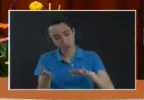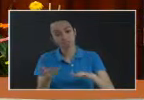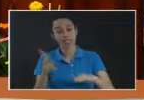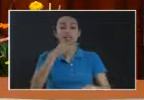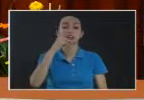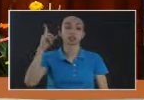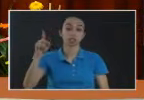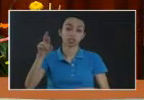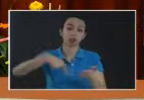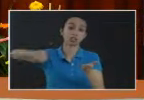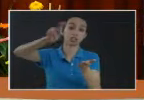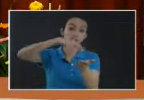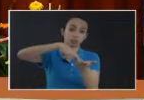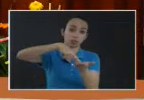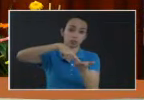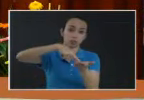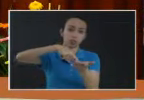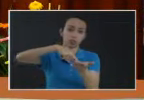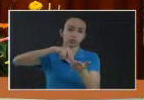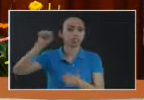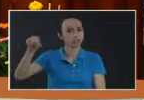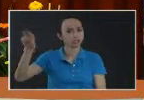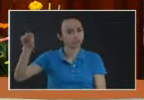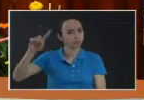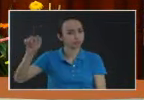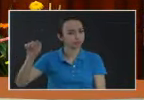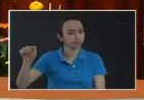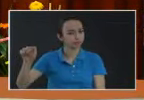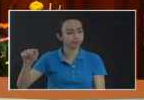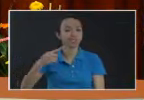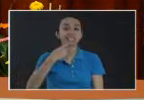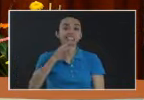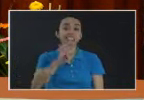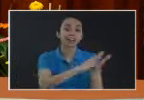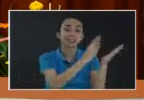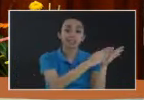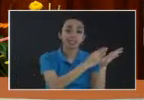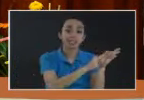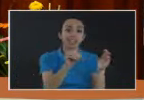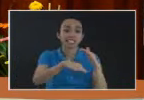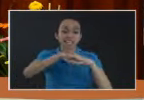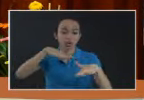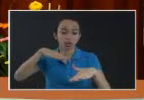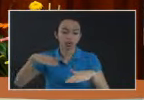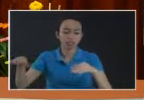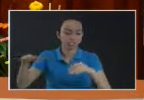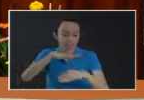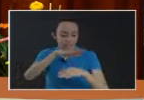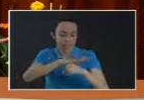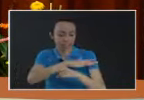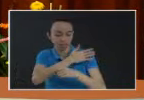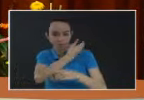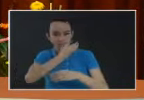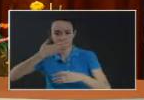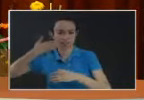y Dios lo resucitó. ¿Sí o no? Dice la palabra que salió lleno de vendas.